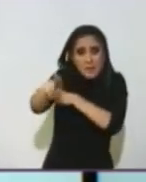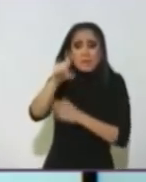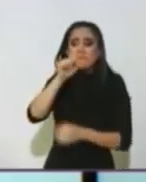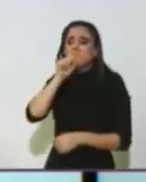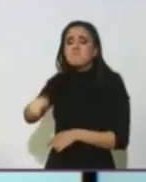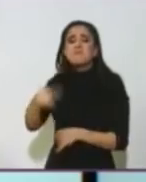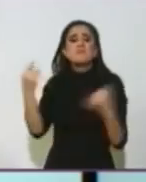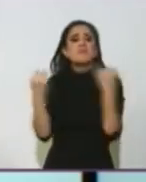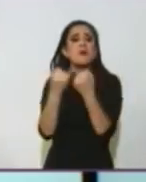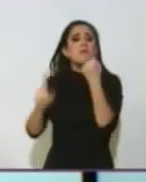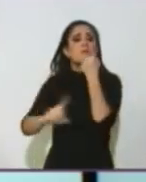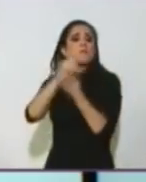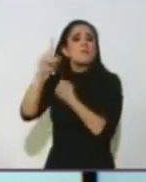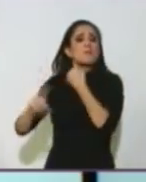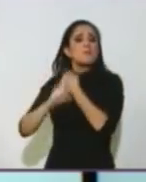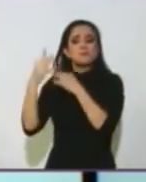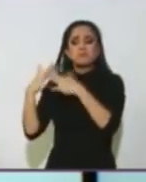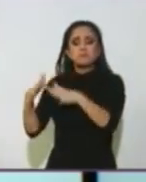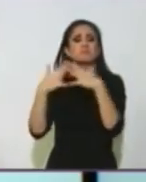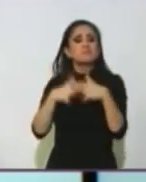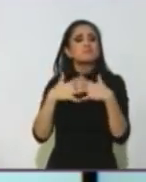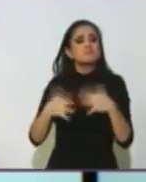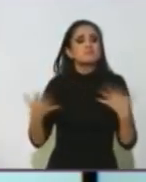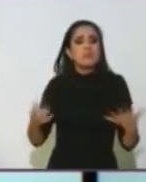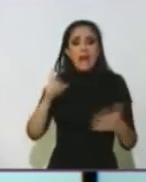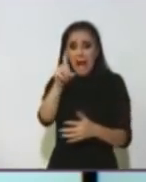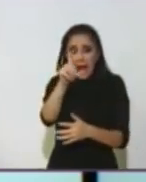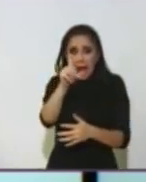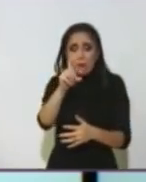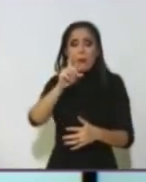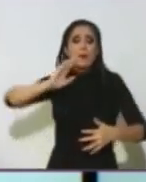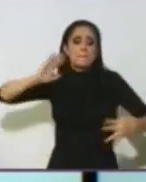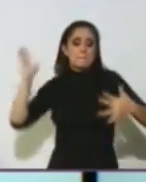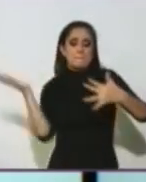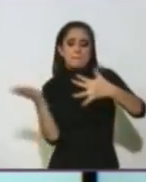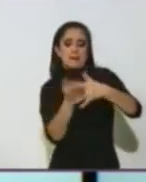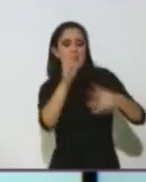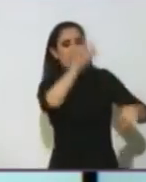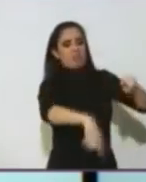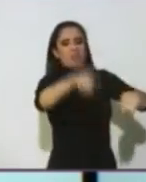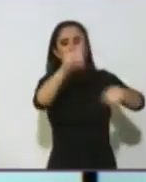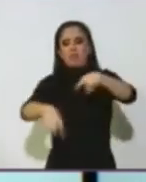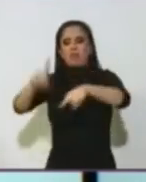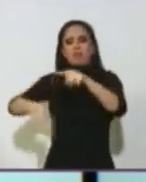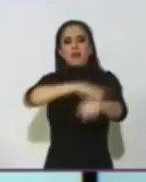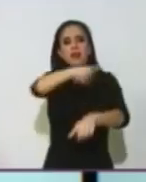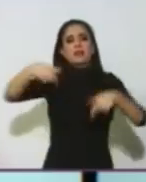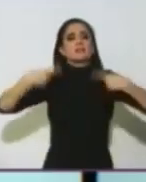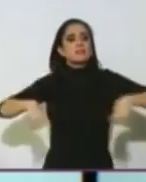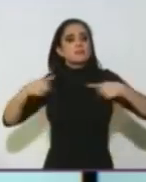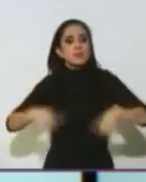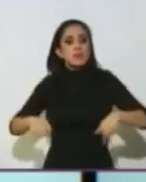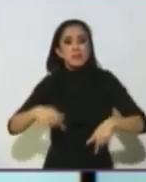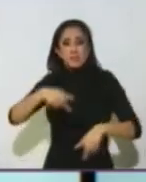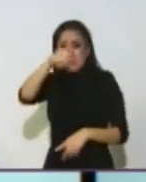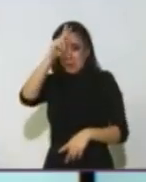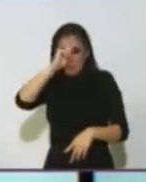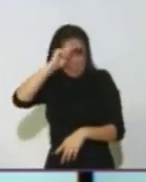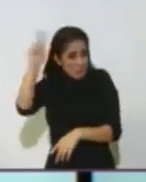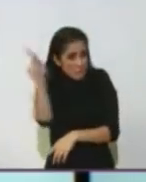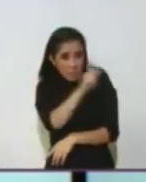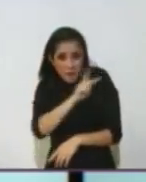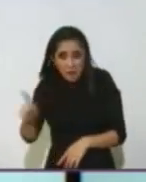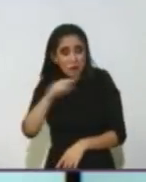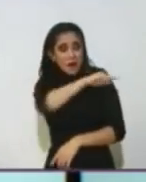caos nos quitaron el agua a la mitad de las familias de la ciudad pero el descaro más grande es que sus